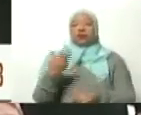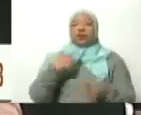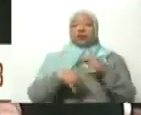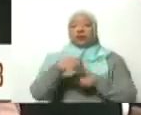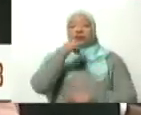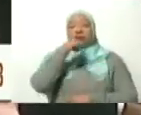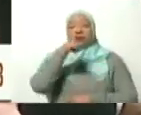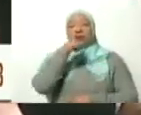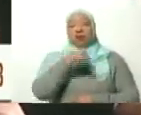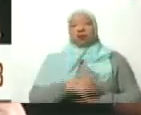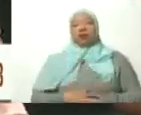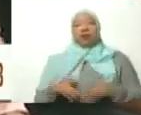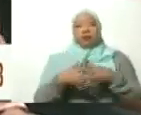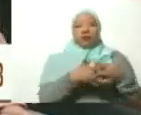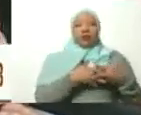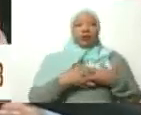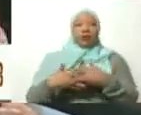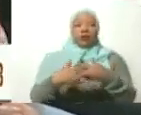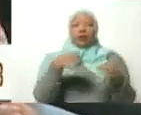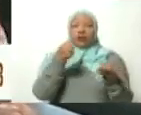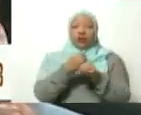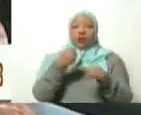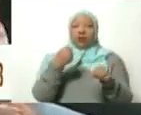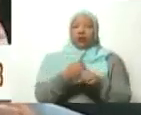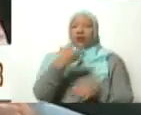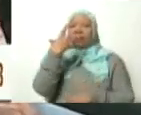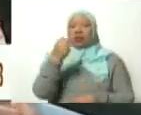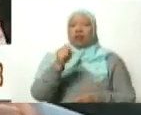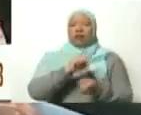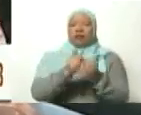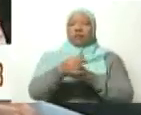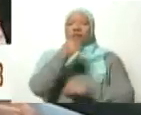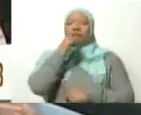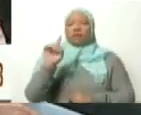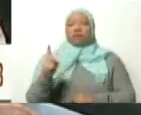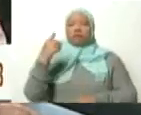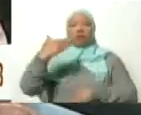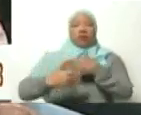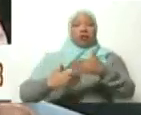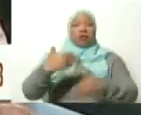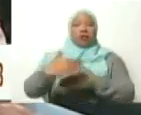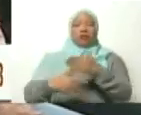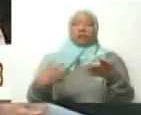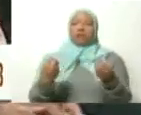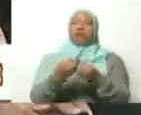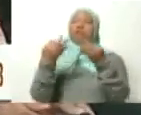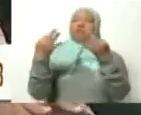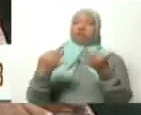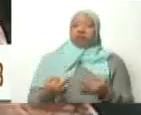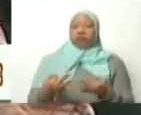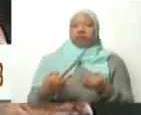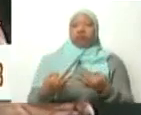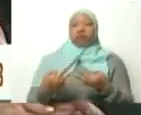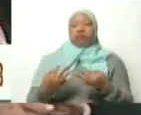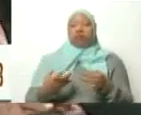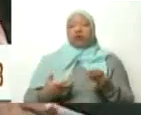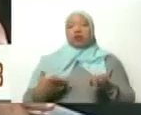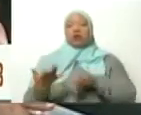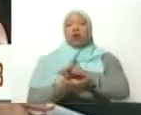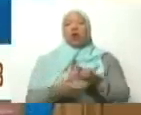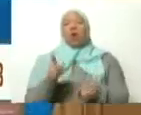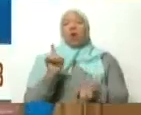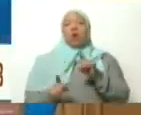Unidos y a su seguridad nacional. Se daban entonces los primeros pasos realmente para acometer